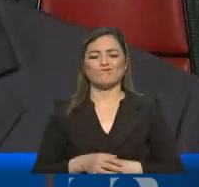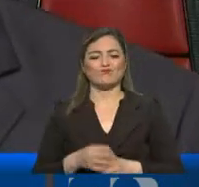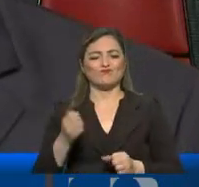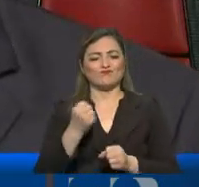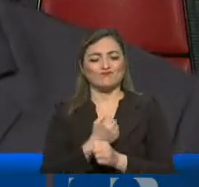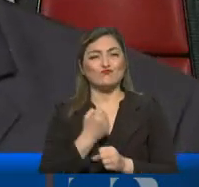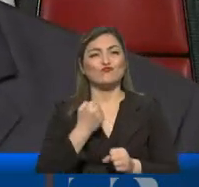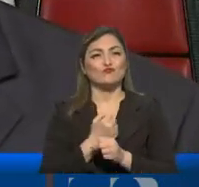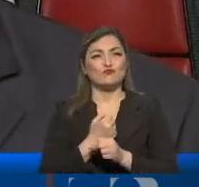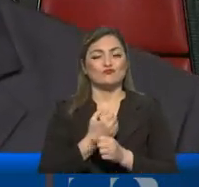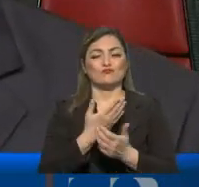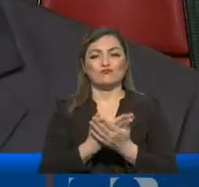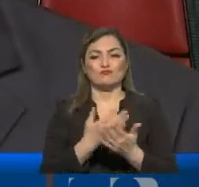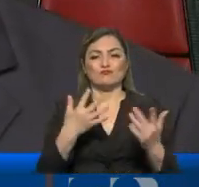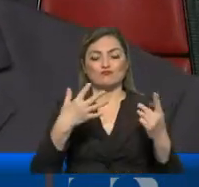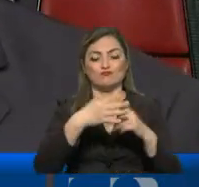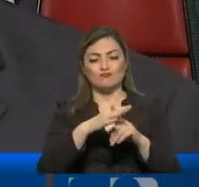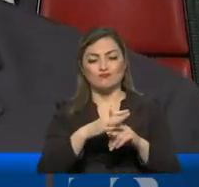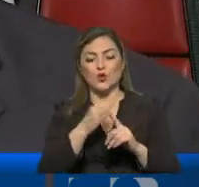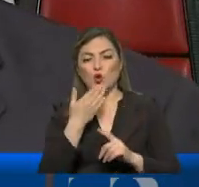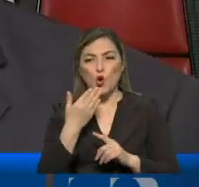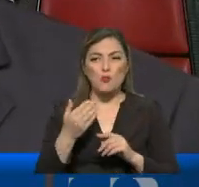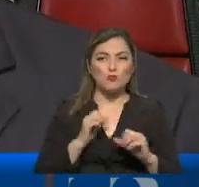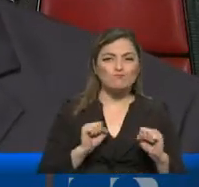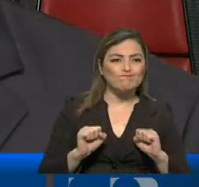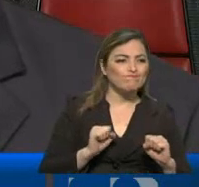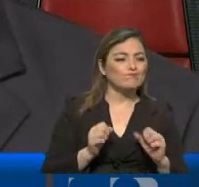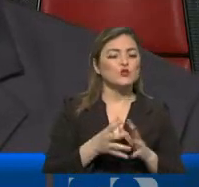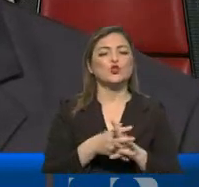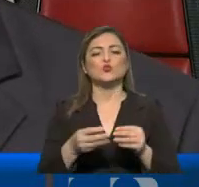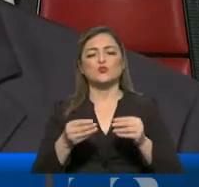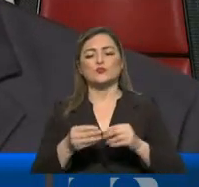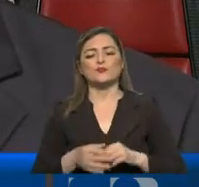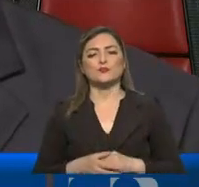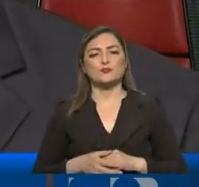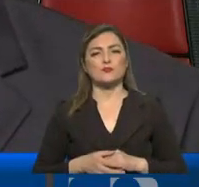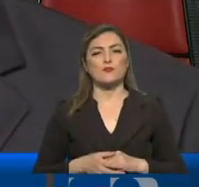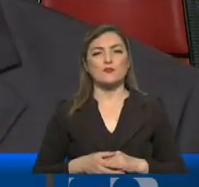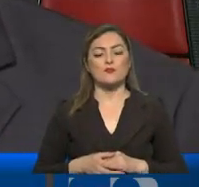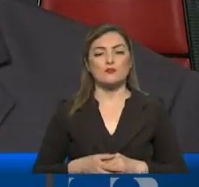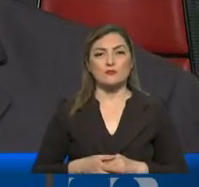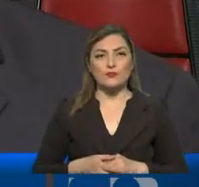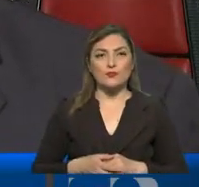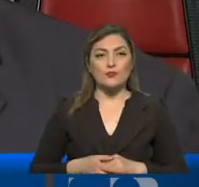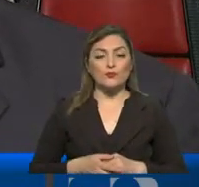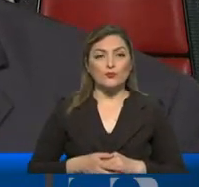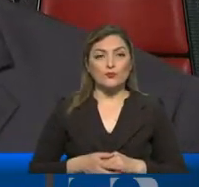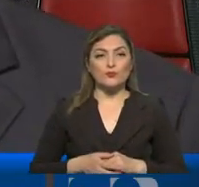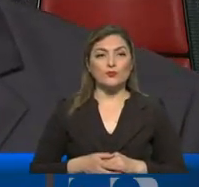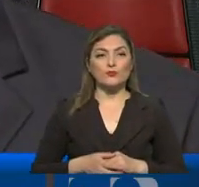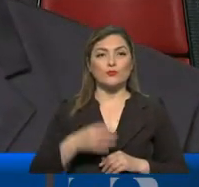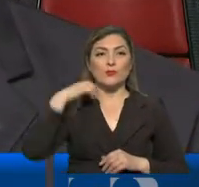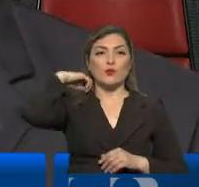Trabajamos cuando se presentan estas situaciones de conjunto. Nosotros abogamos evidentemente para que haya